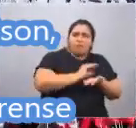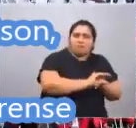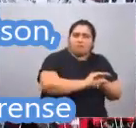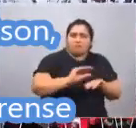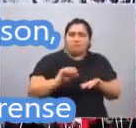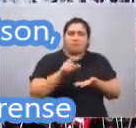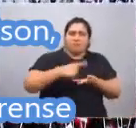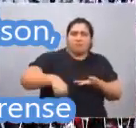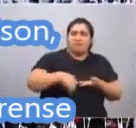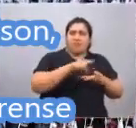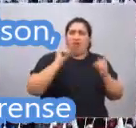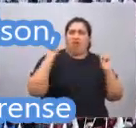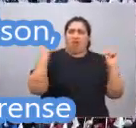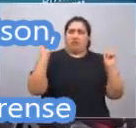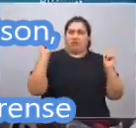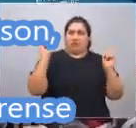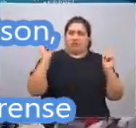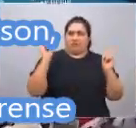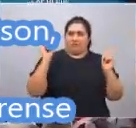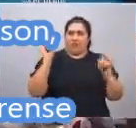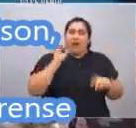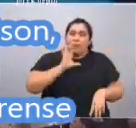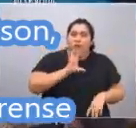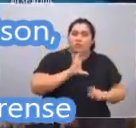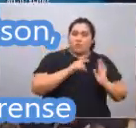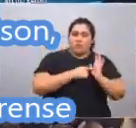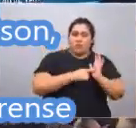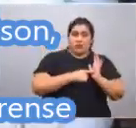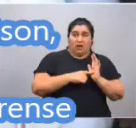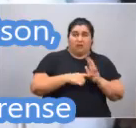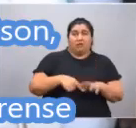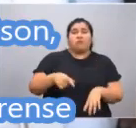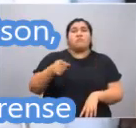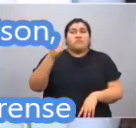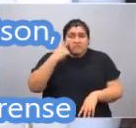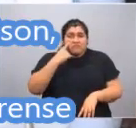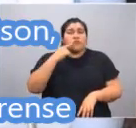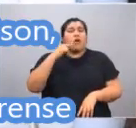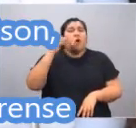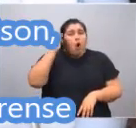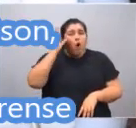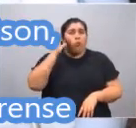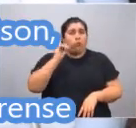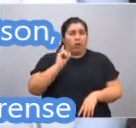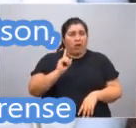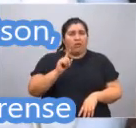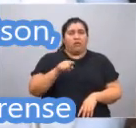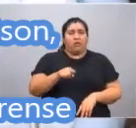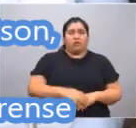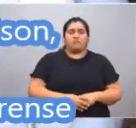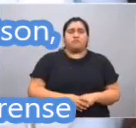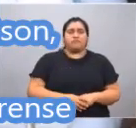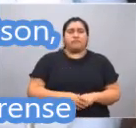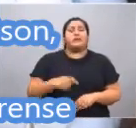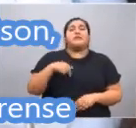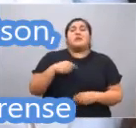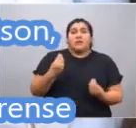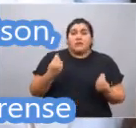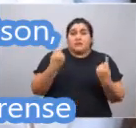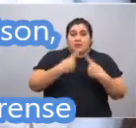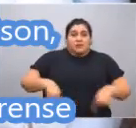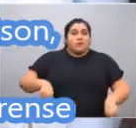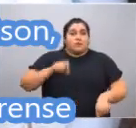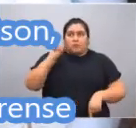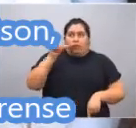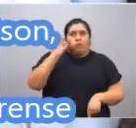maestras de la provincia de Buenos Aires. Que se olviden que nos vamos a dejar sacarle los recursos